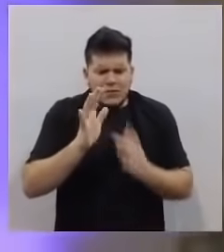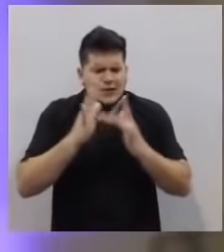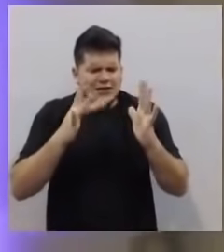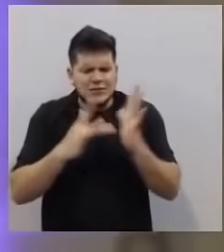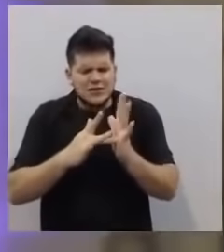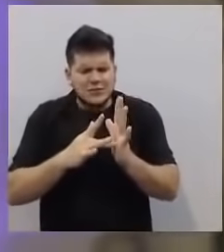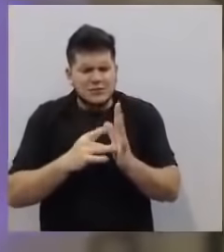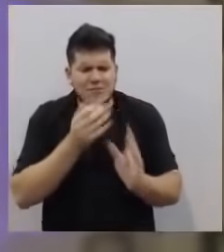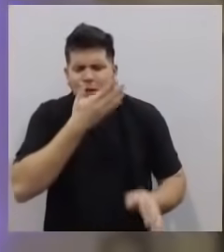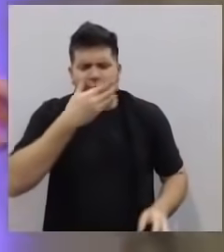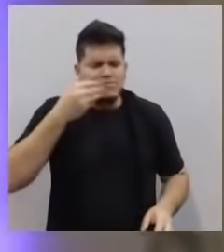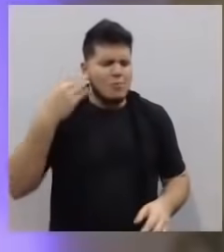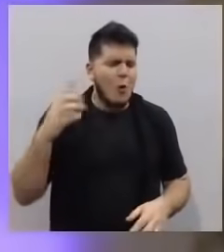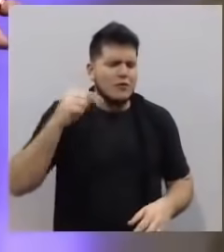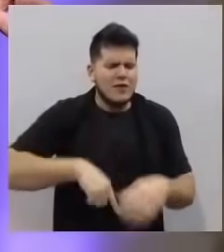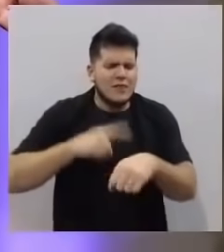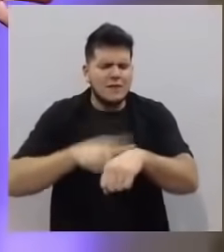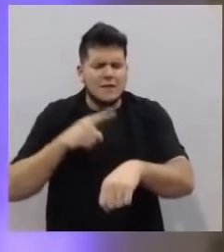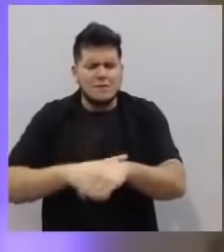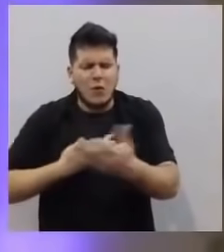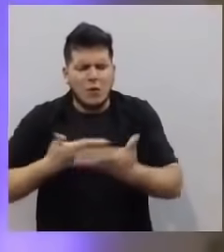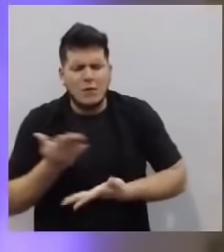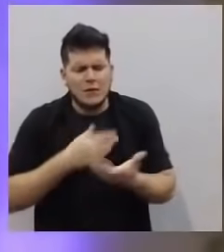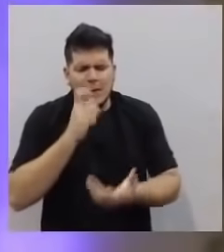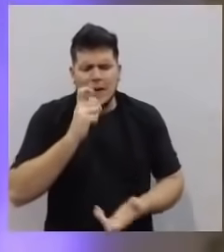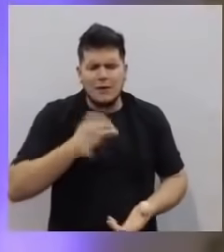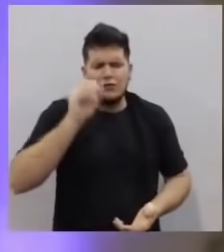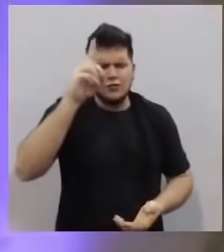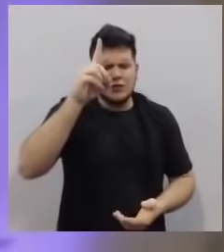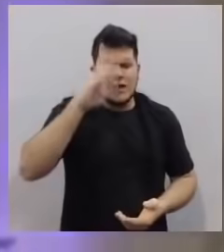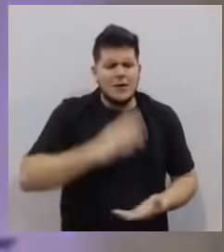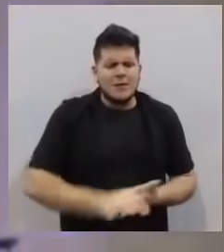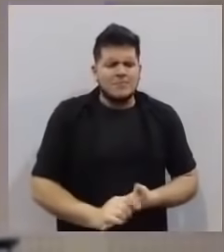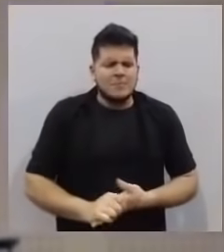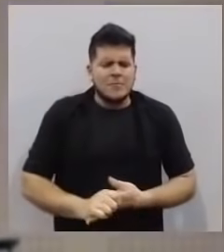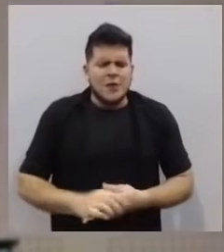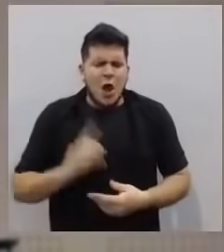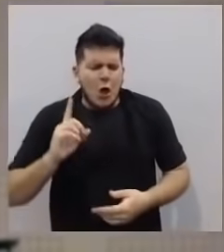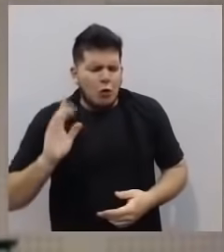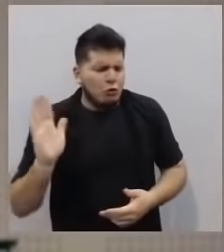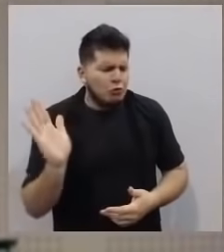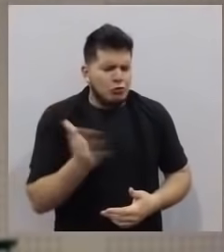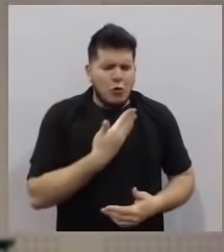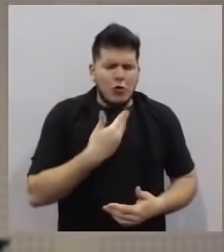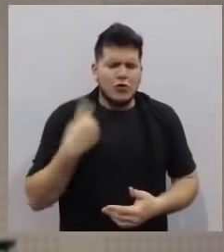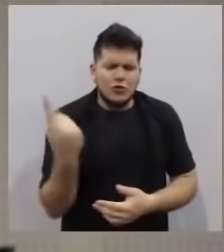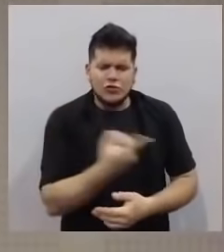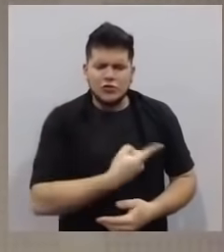hora nos ponemos de acuerdo señor y oramos tomando tu palabra